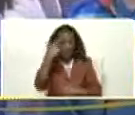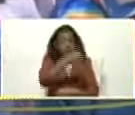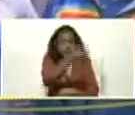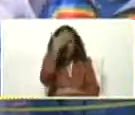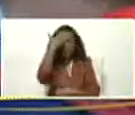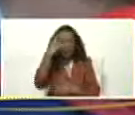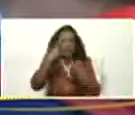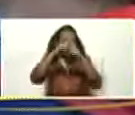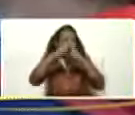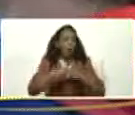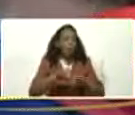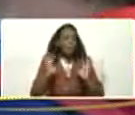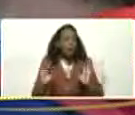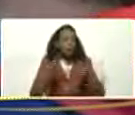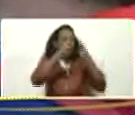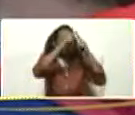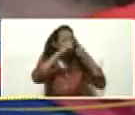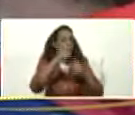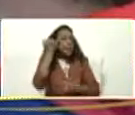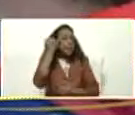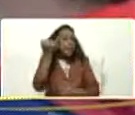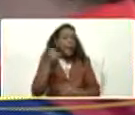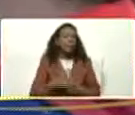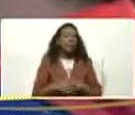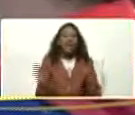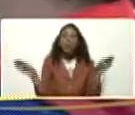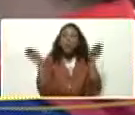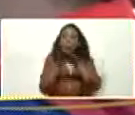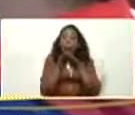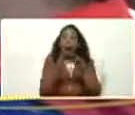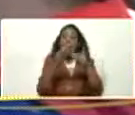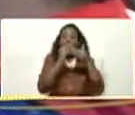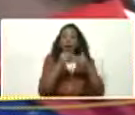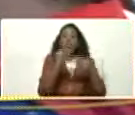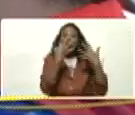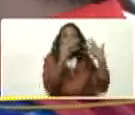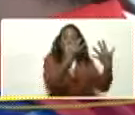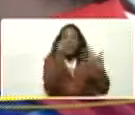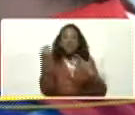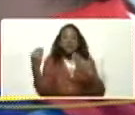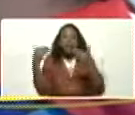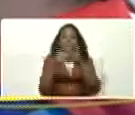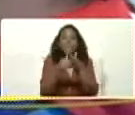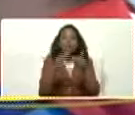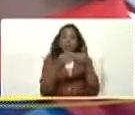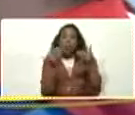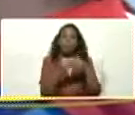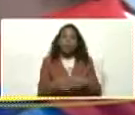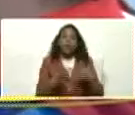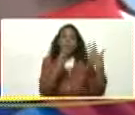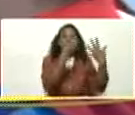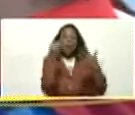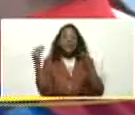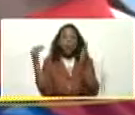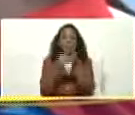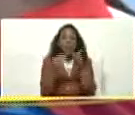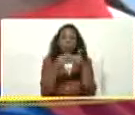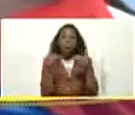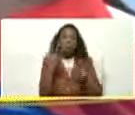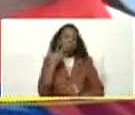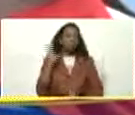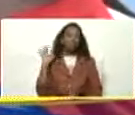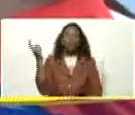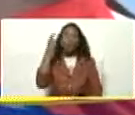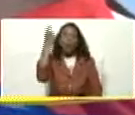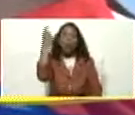quien tenga su idea equivalente en dólares a 900,000 de dónde lo saqué